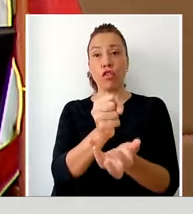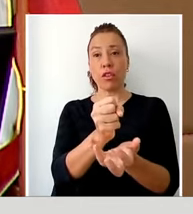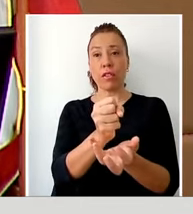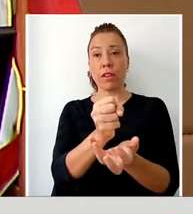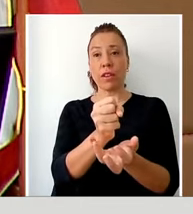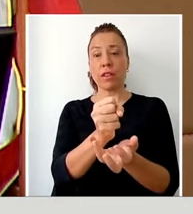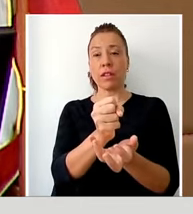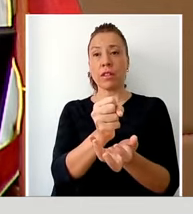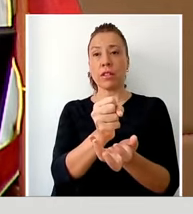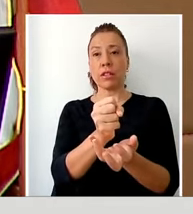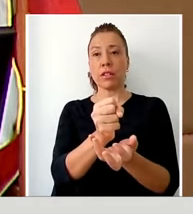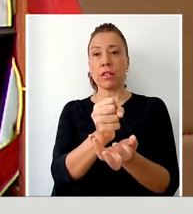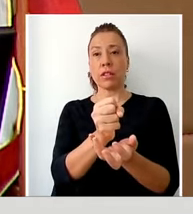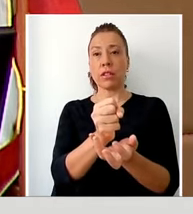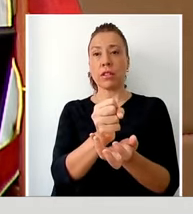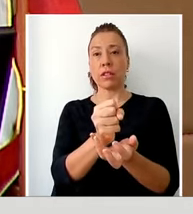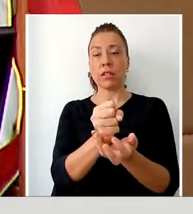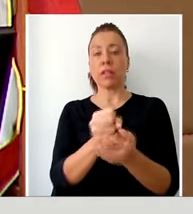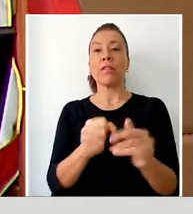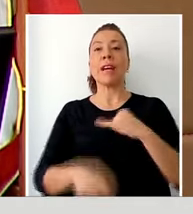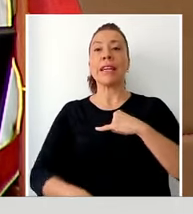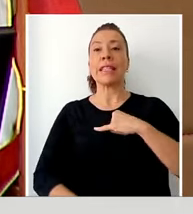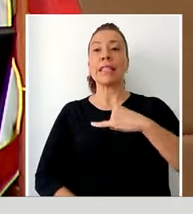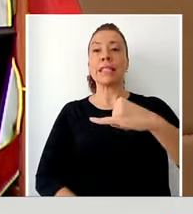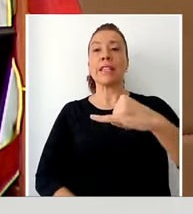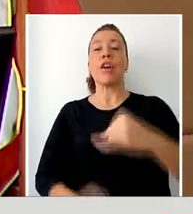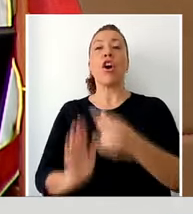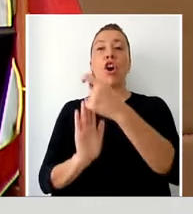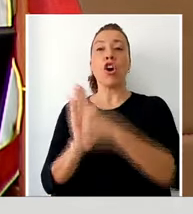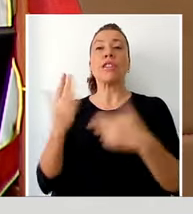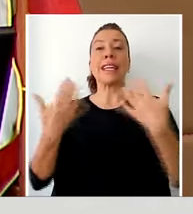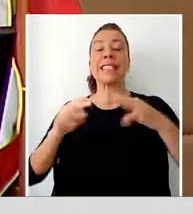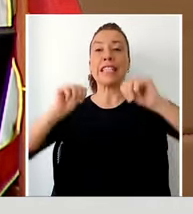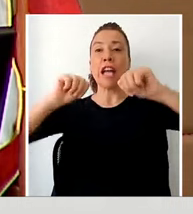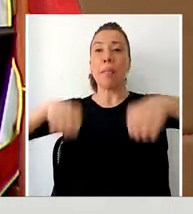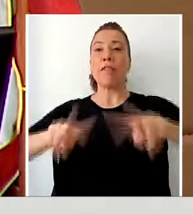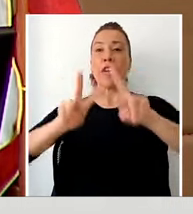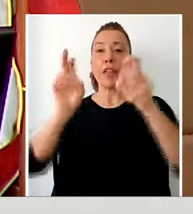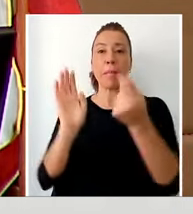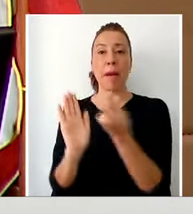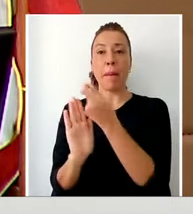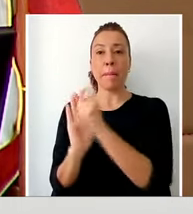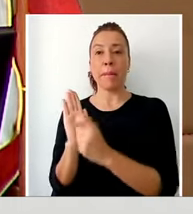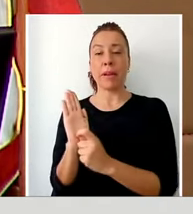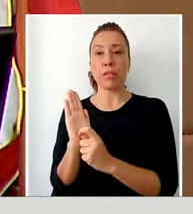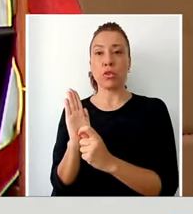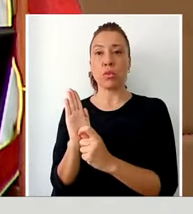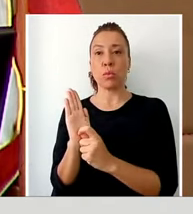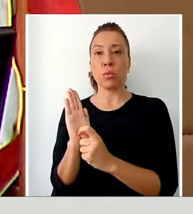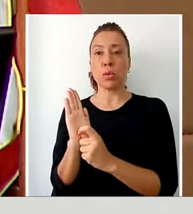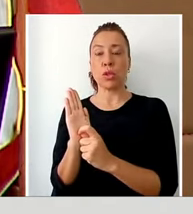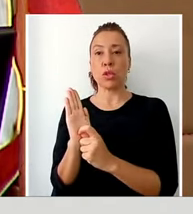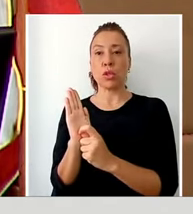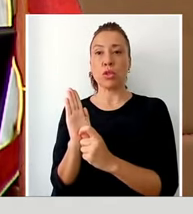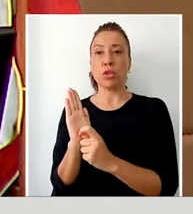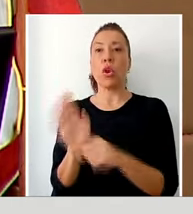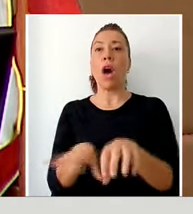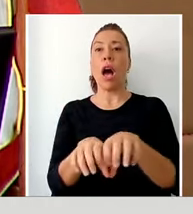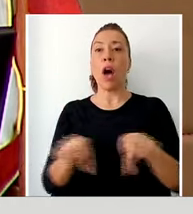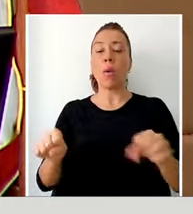son la continuación de una glosa que ya se viene aprobando en materia de presupuesto es que llegamos al acuerdo con el ministro